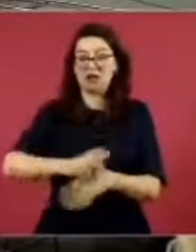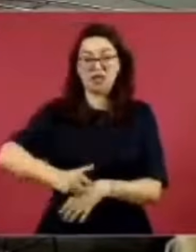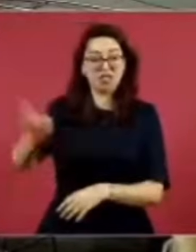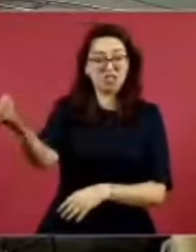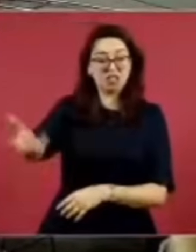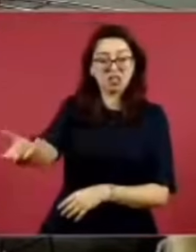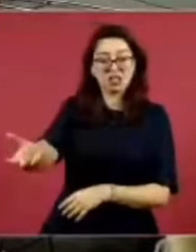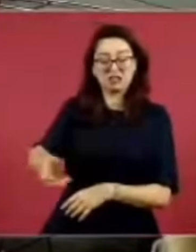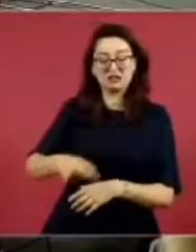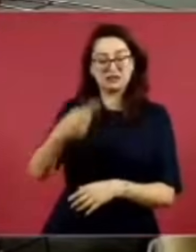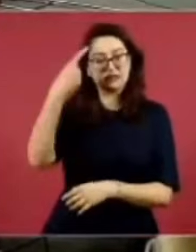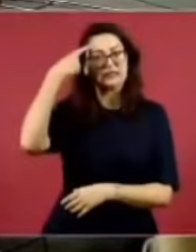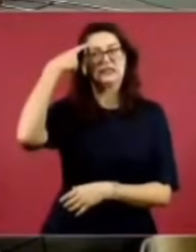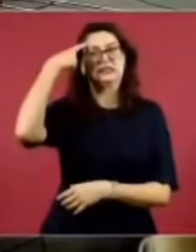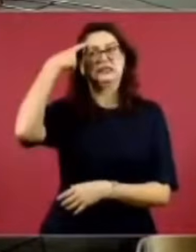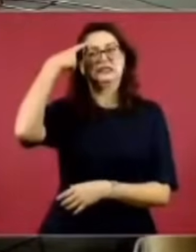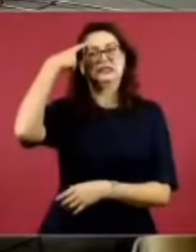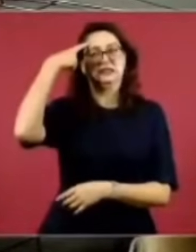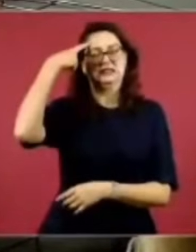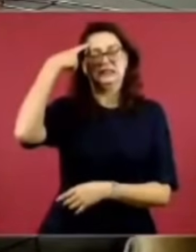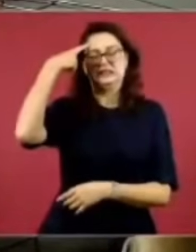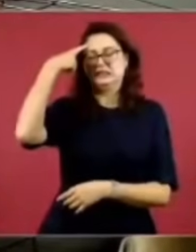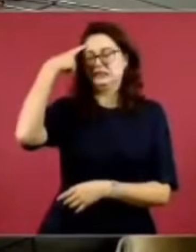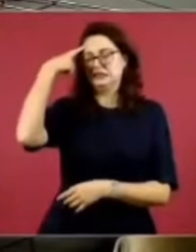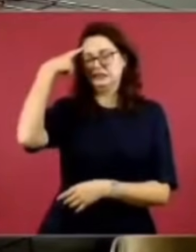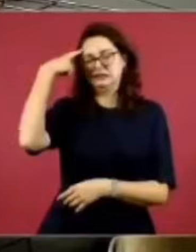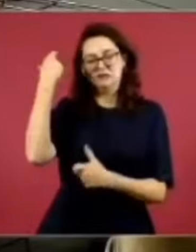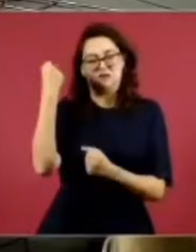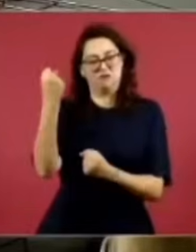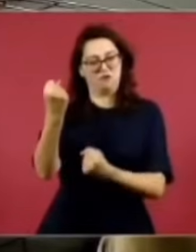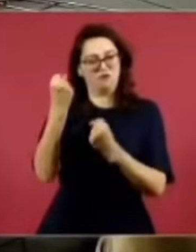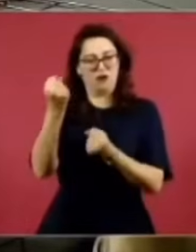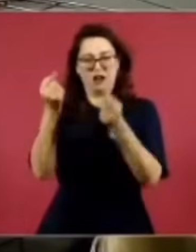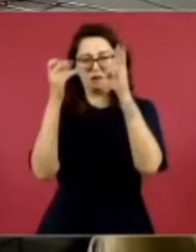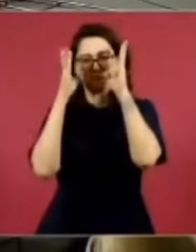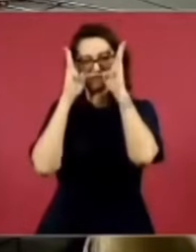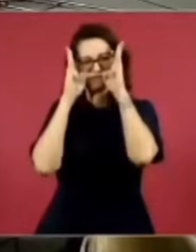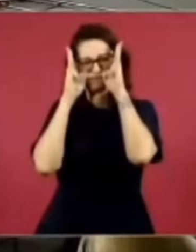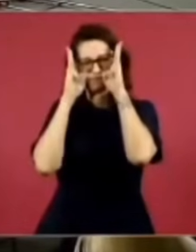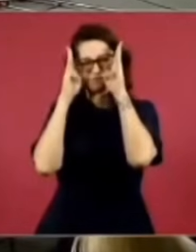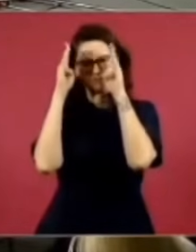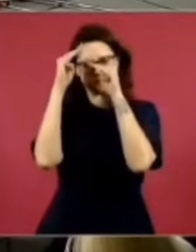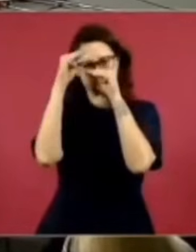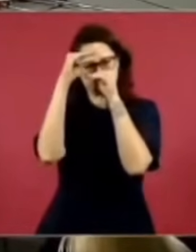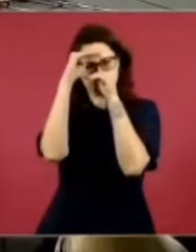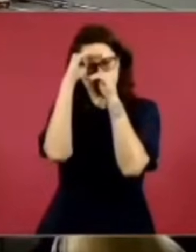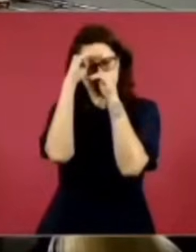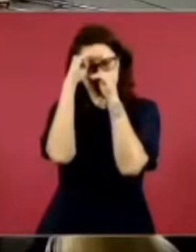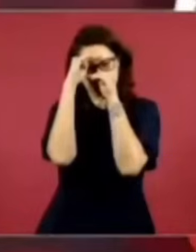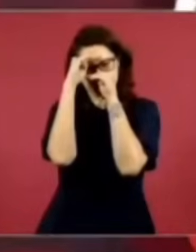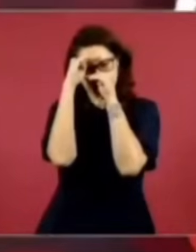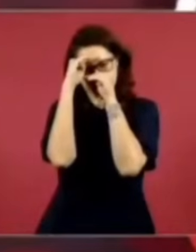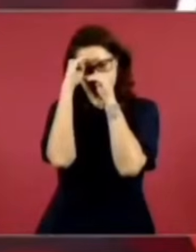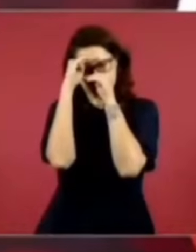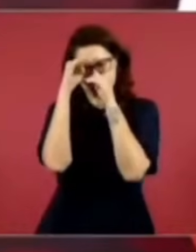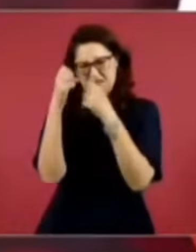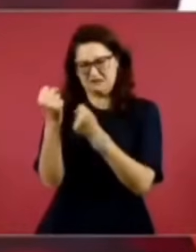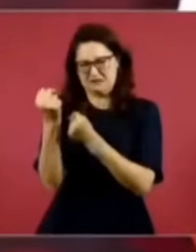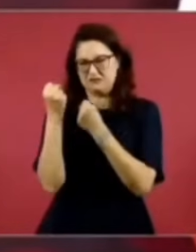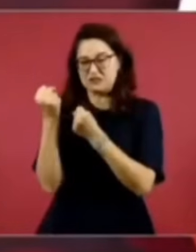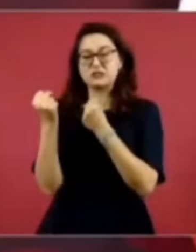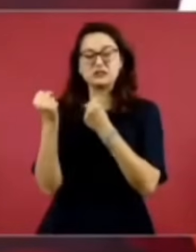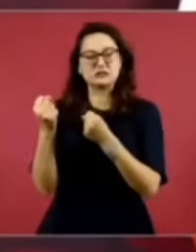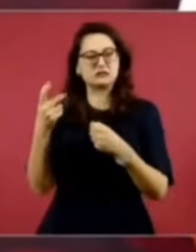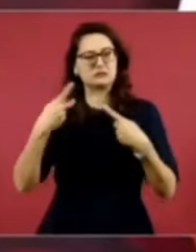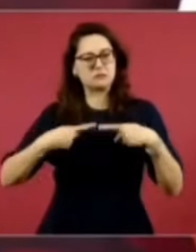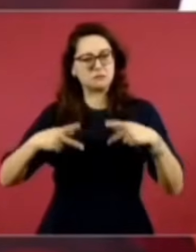además con un pensamiento muy conservador, muy reaccionario, muy antipopular.